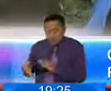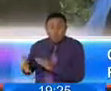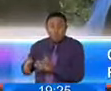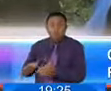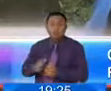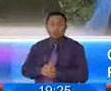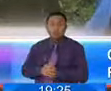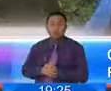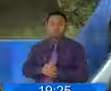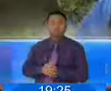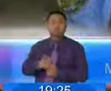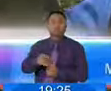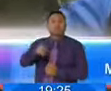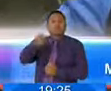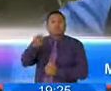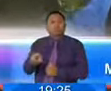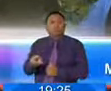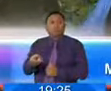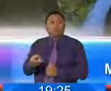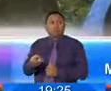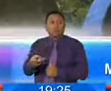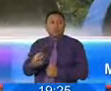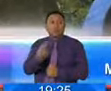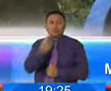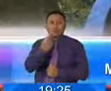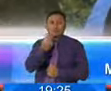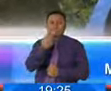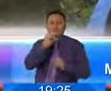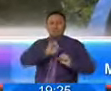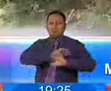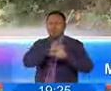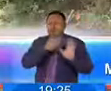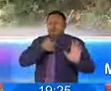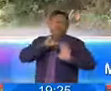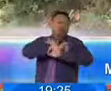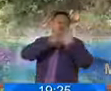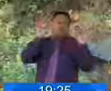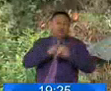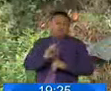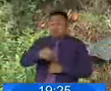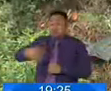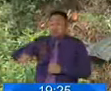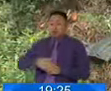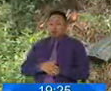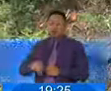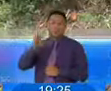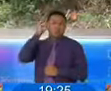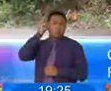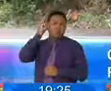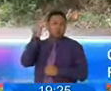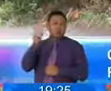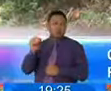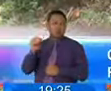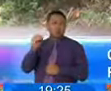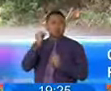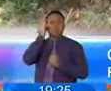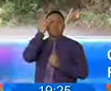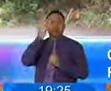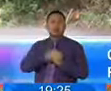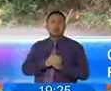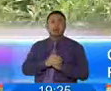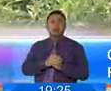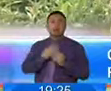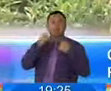Estaba boca abajo. Parece que eso han botado desde la 1, 2 de la mañana, yo qué sé. Pudo ver que era una mujer joven de tez blanca, con